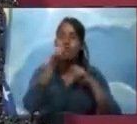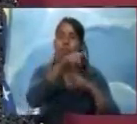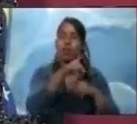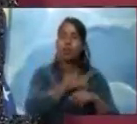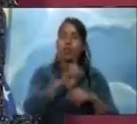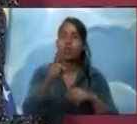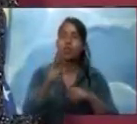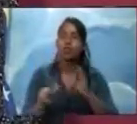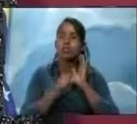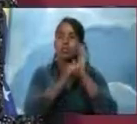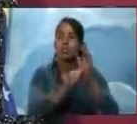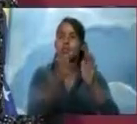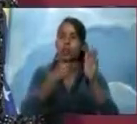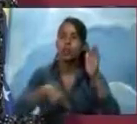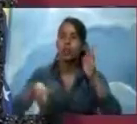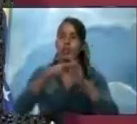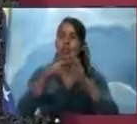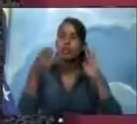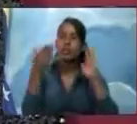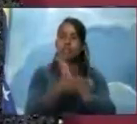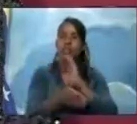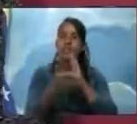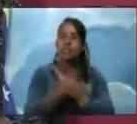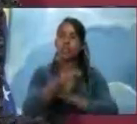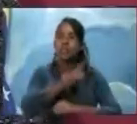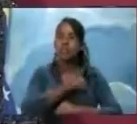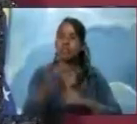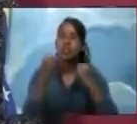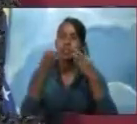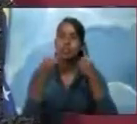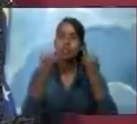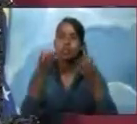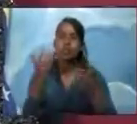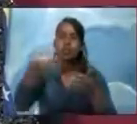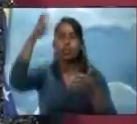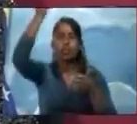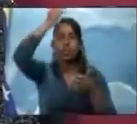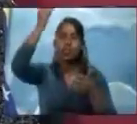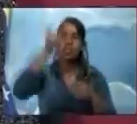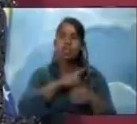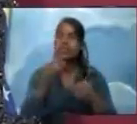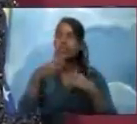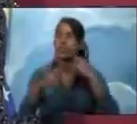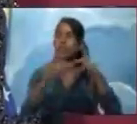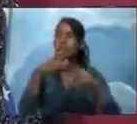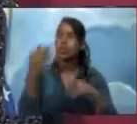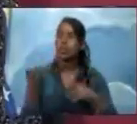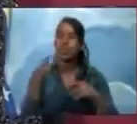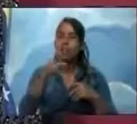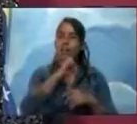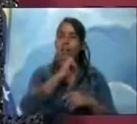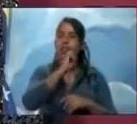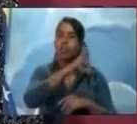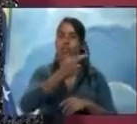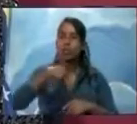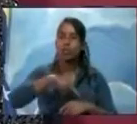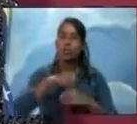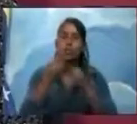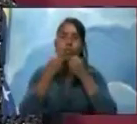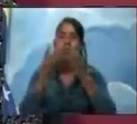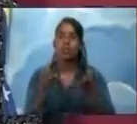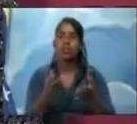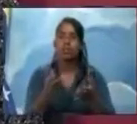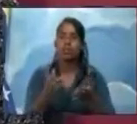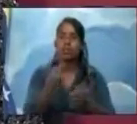un sistema completo acerca de muchos reinos, de muchos reyes sucesivos, lo que en la historia nos cuenta que fueron